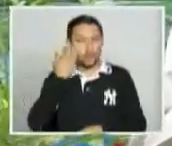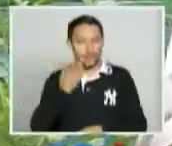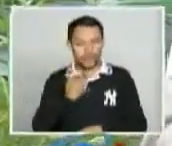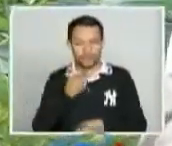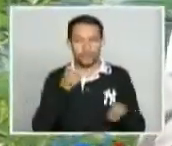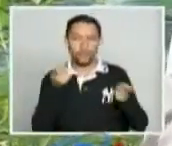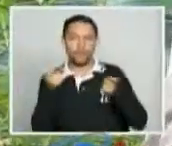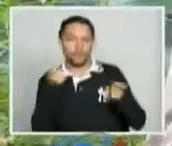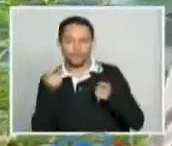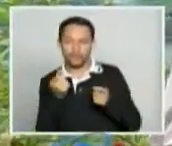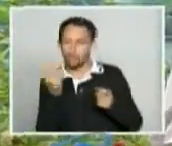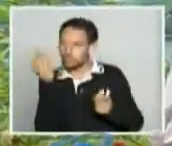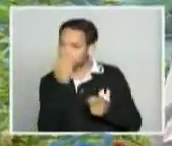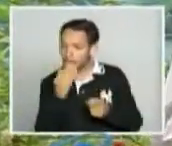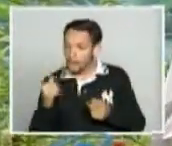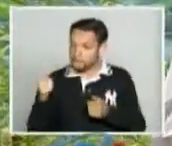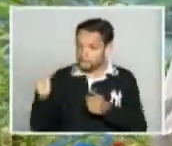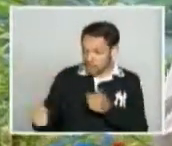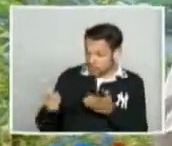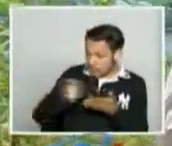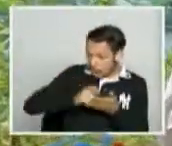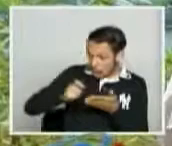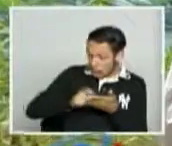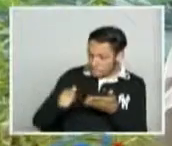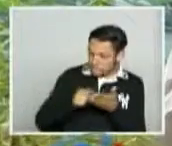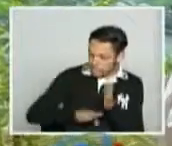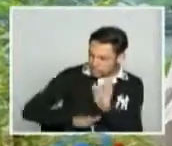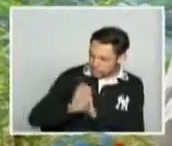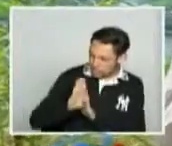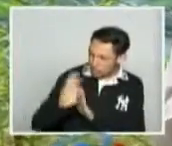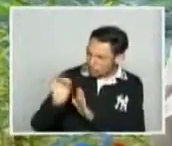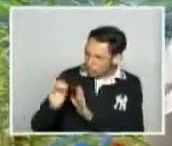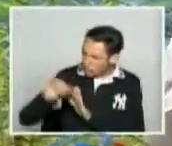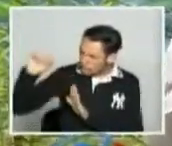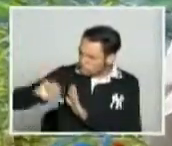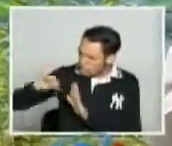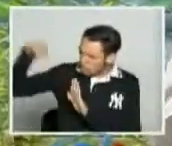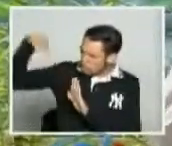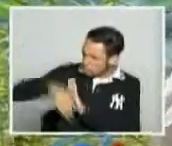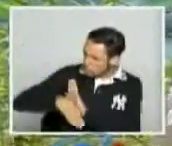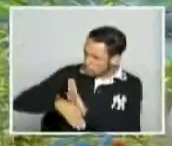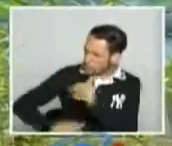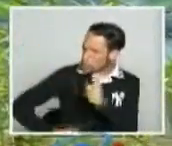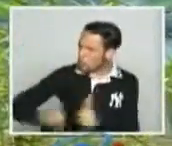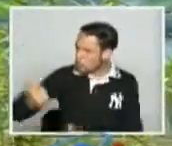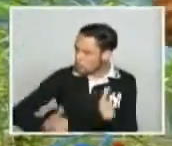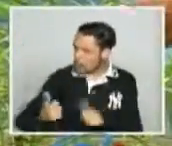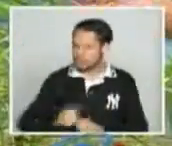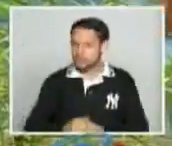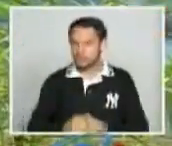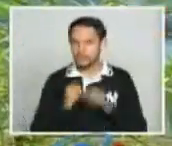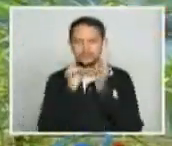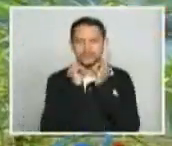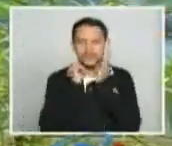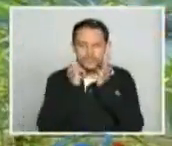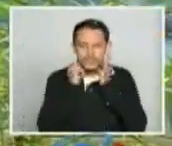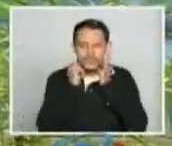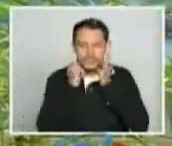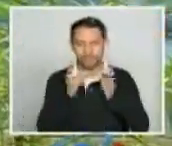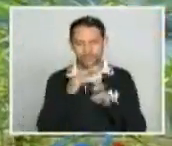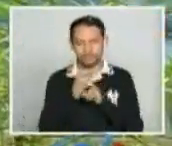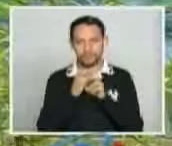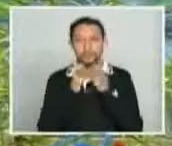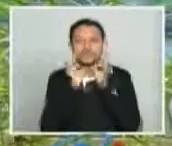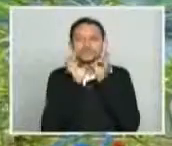qué está pasando con ese producto. Y resulta que no, empieza, no, usted es hipertiroidea o hipertiroidea y